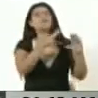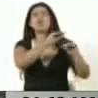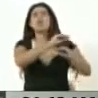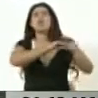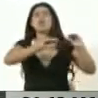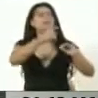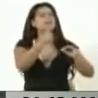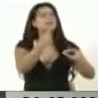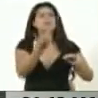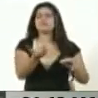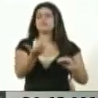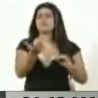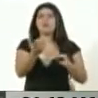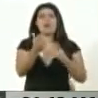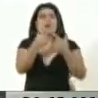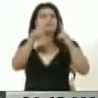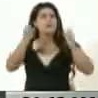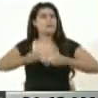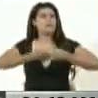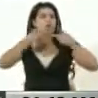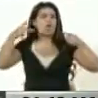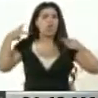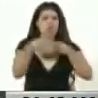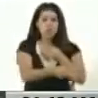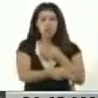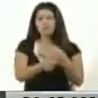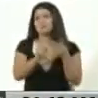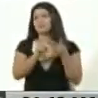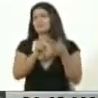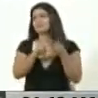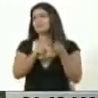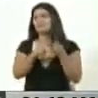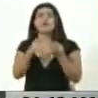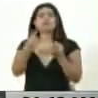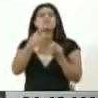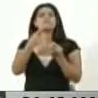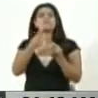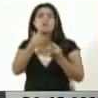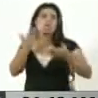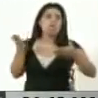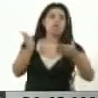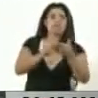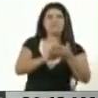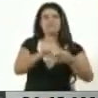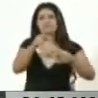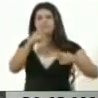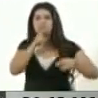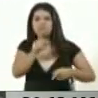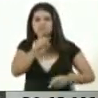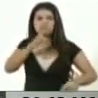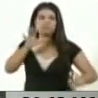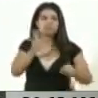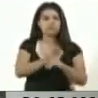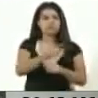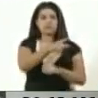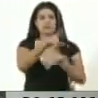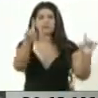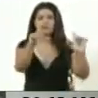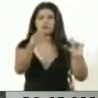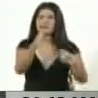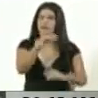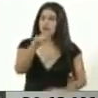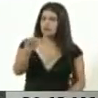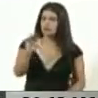censura incluso. Han venido hablando de eso, Tania. Y tú eres periodista. A mí me gustaría tu opinión con relación a